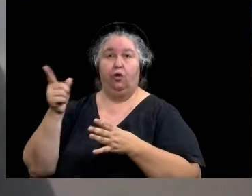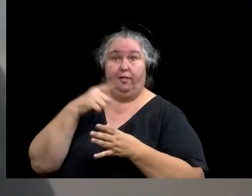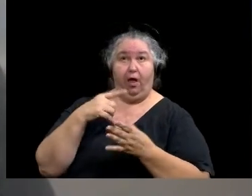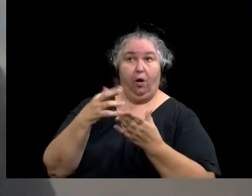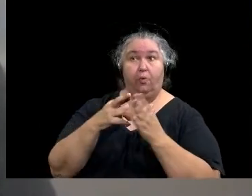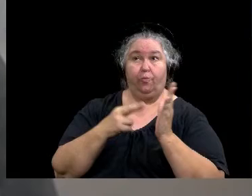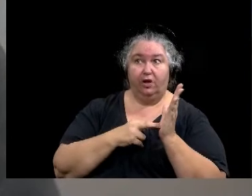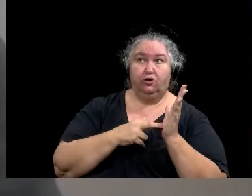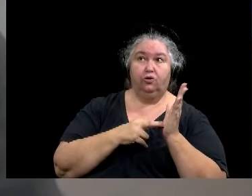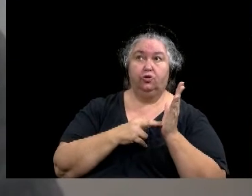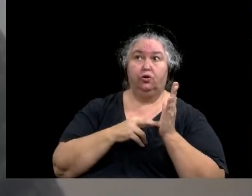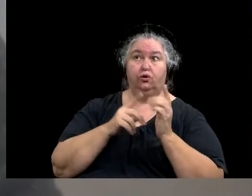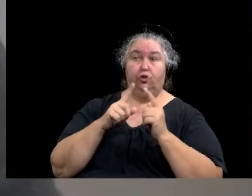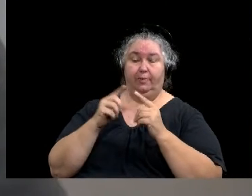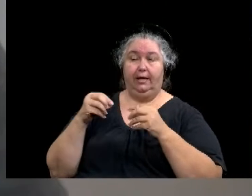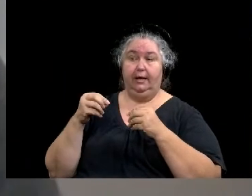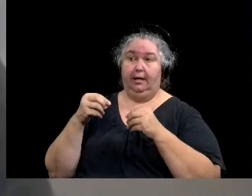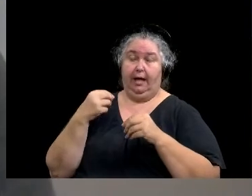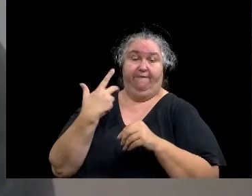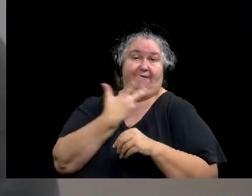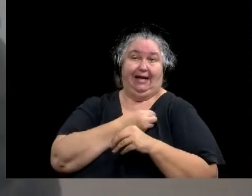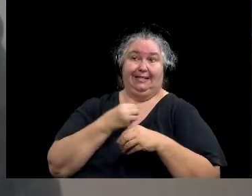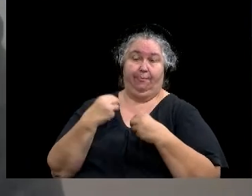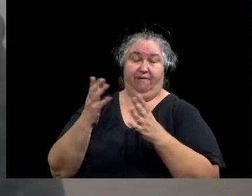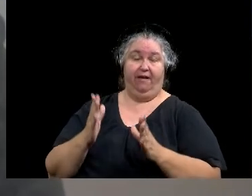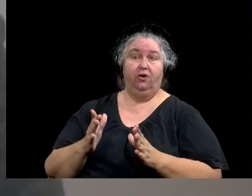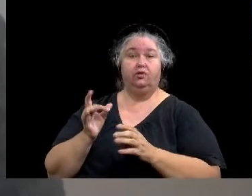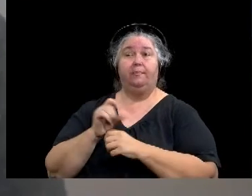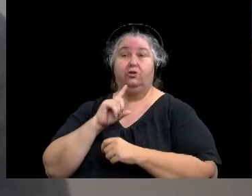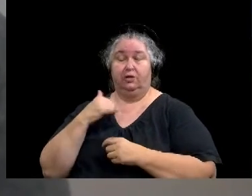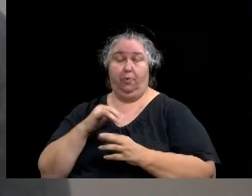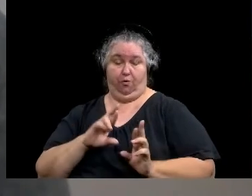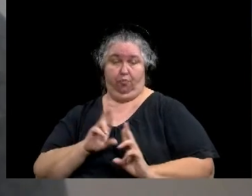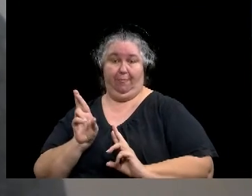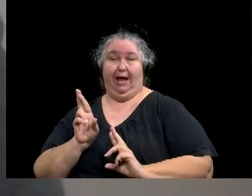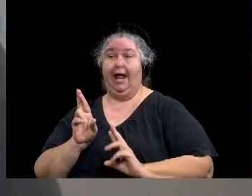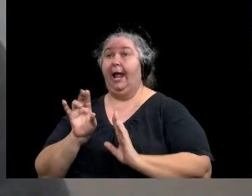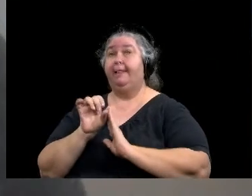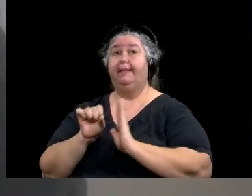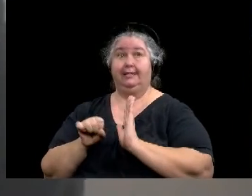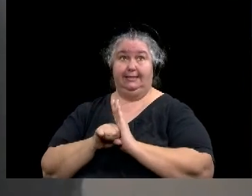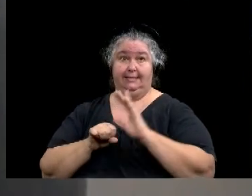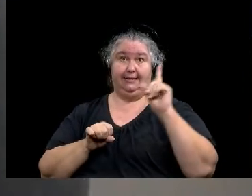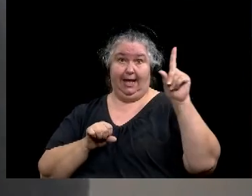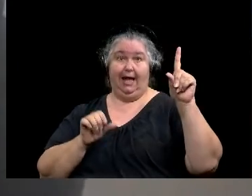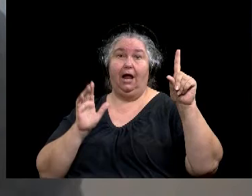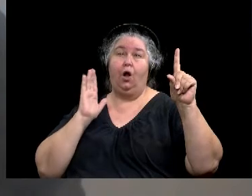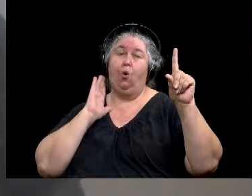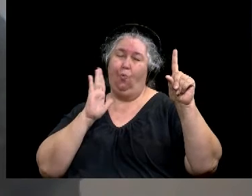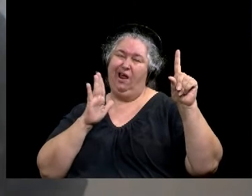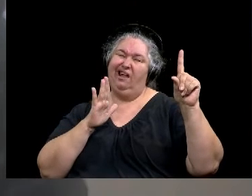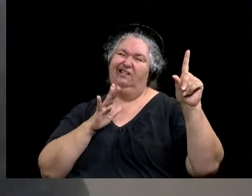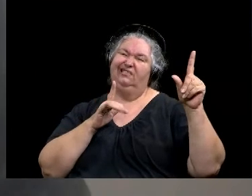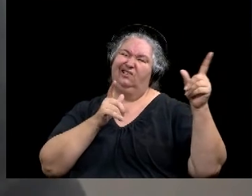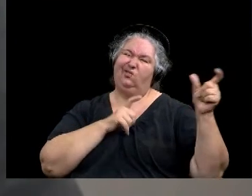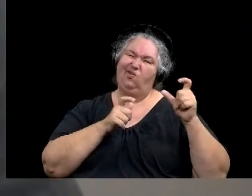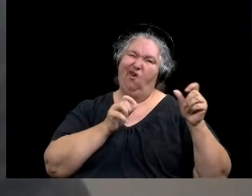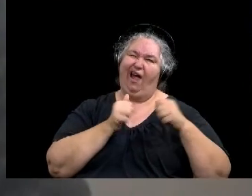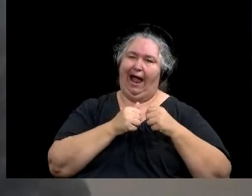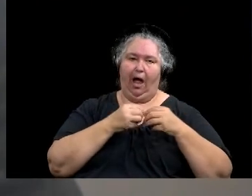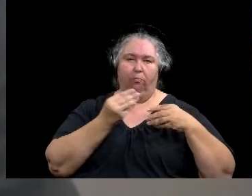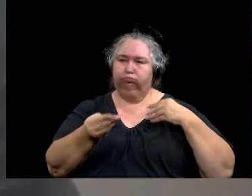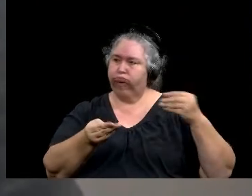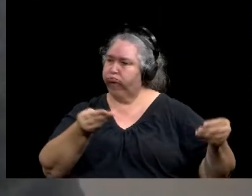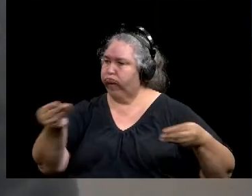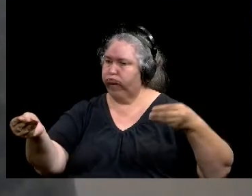registrado por los proveedores de vacunas así es que estamos preparados para eso y el estado va a